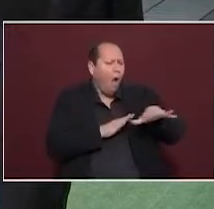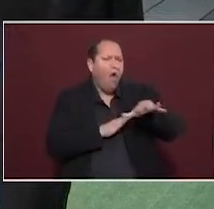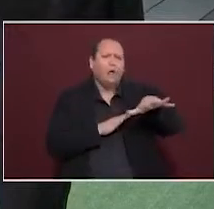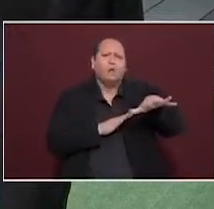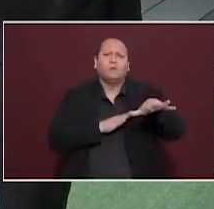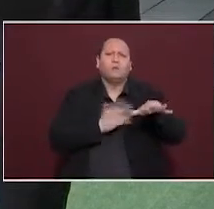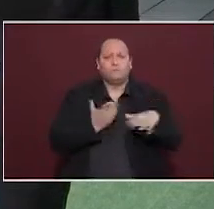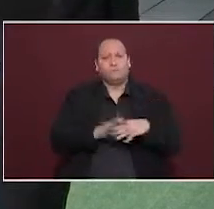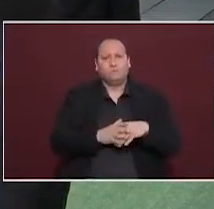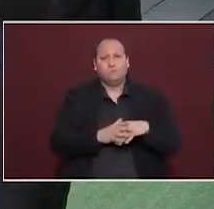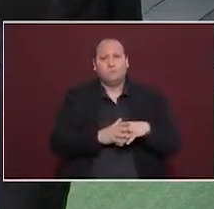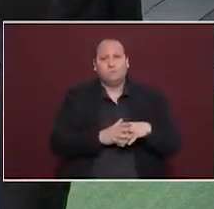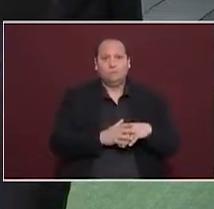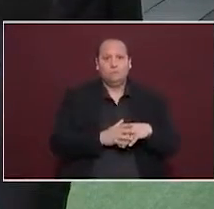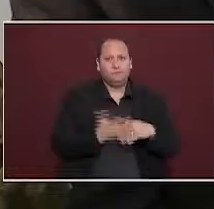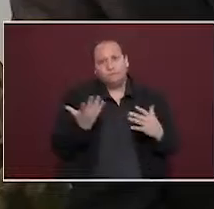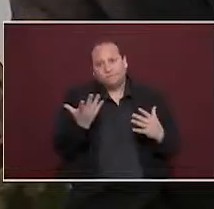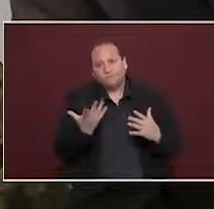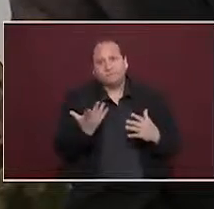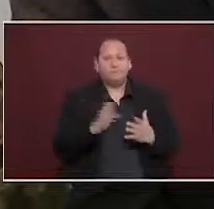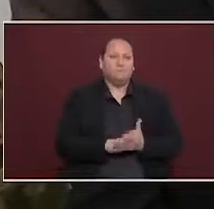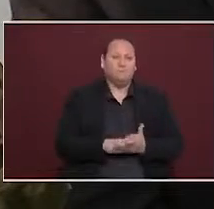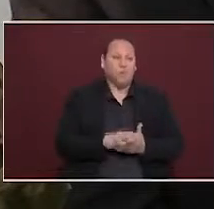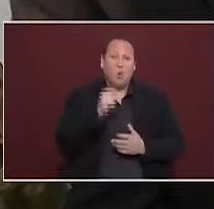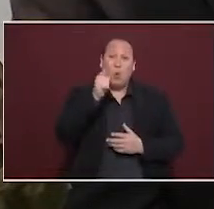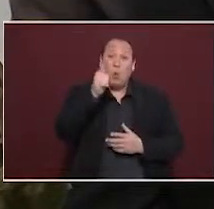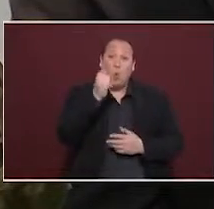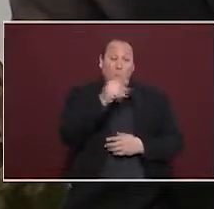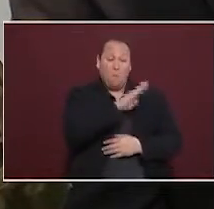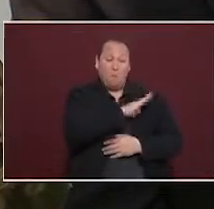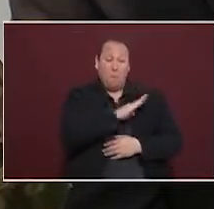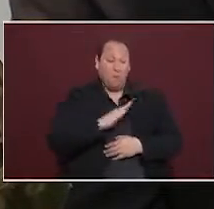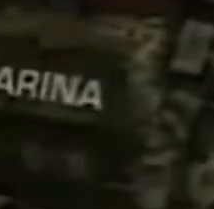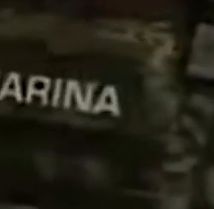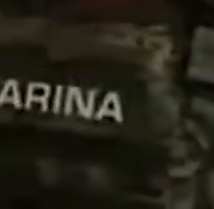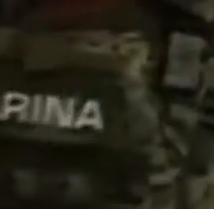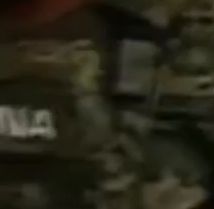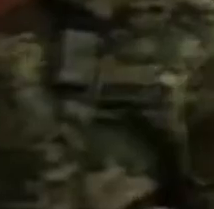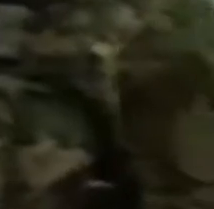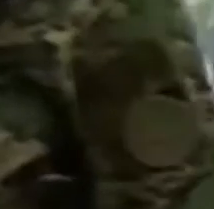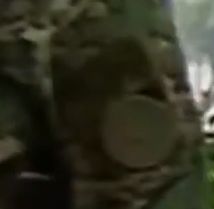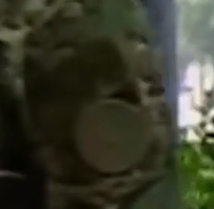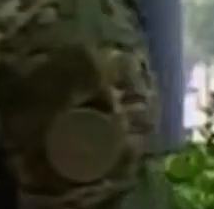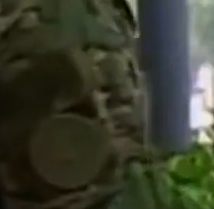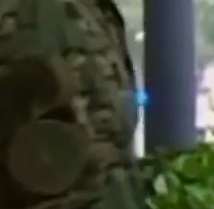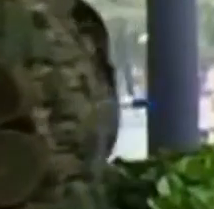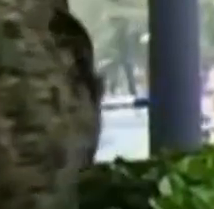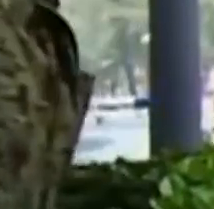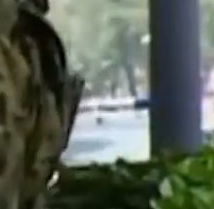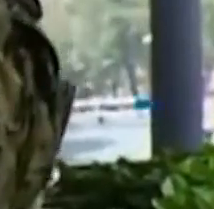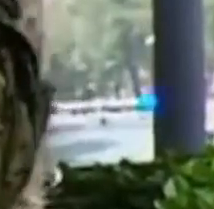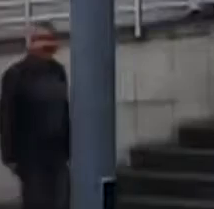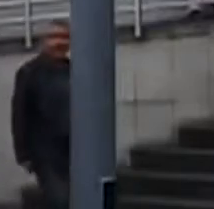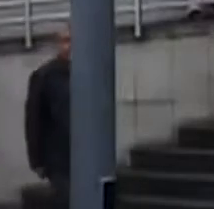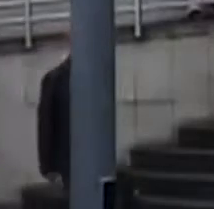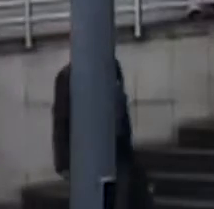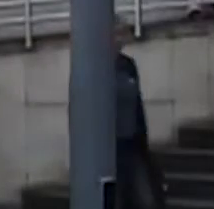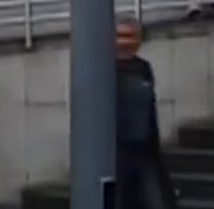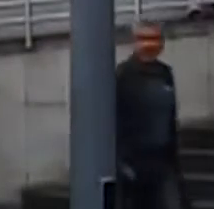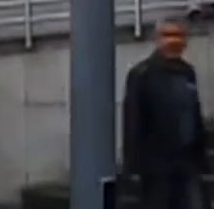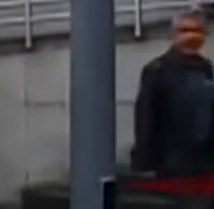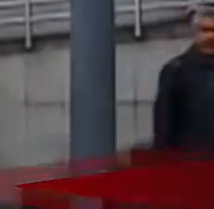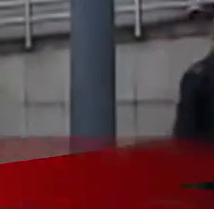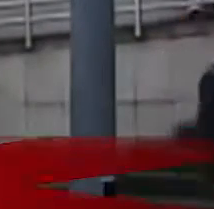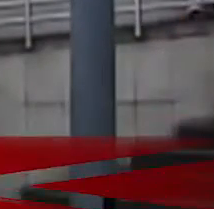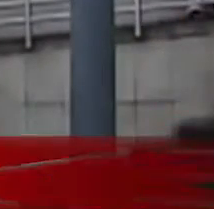el presidente andrés manuel lópez obrador anunció que la guardia nacional será reforzada con elementos del ejército y la marina y adelantó que a más